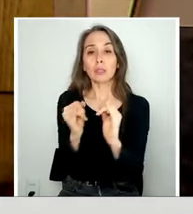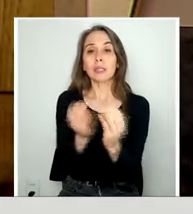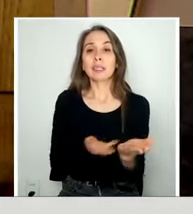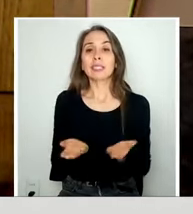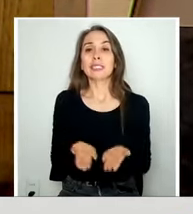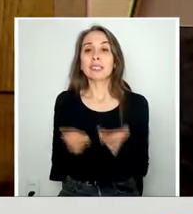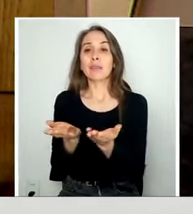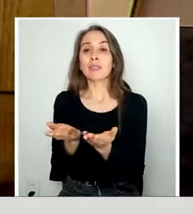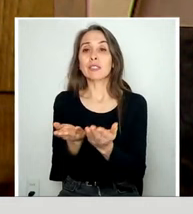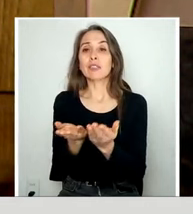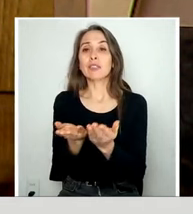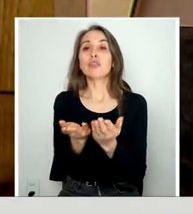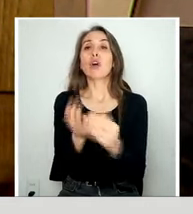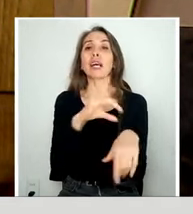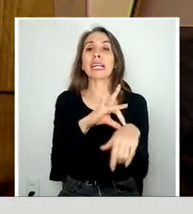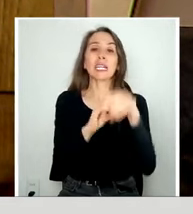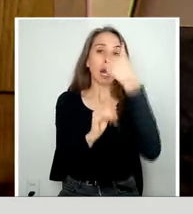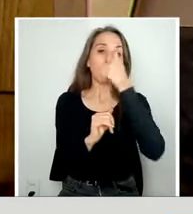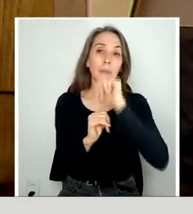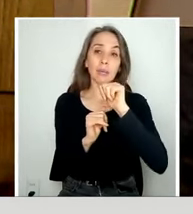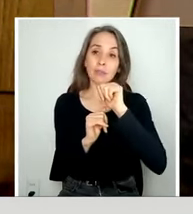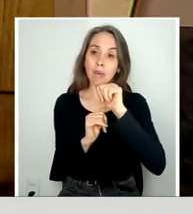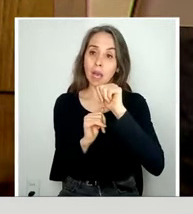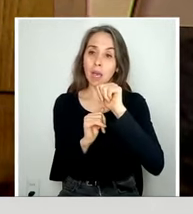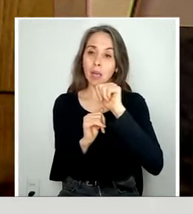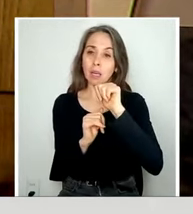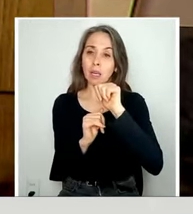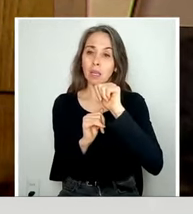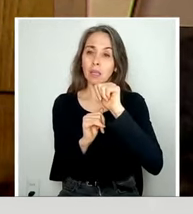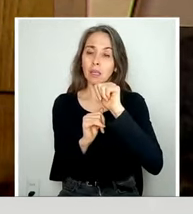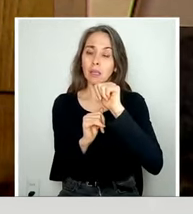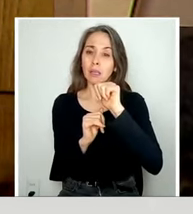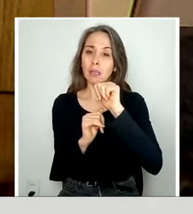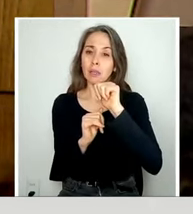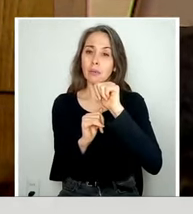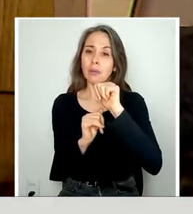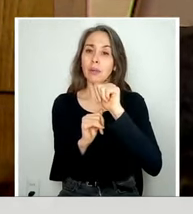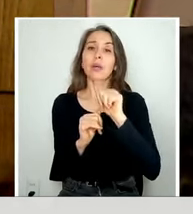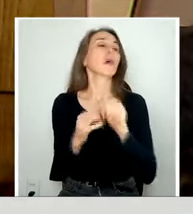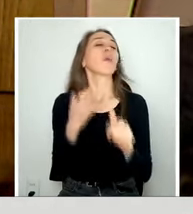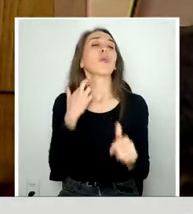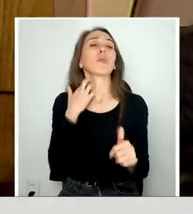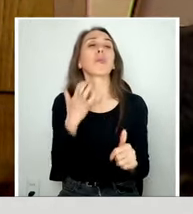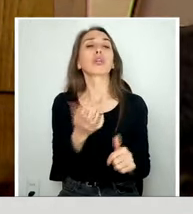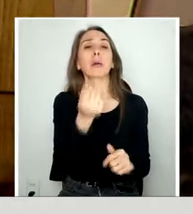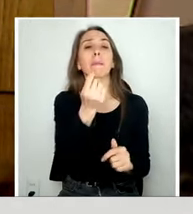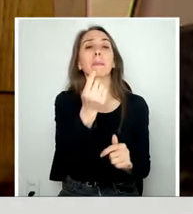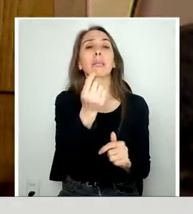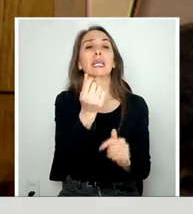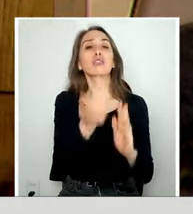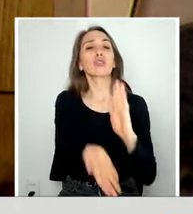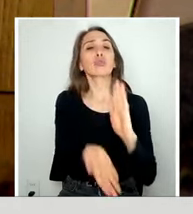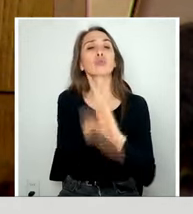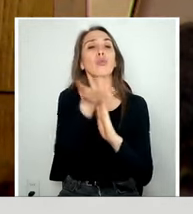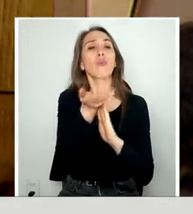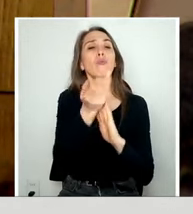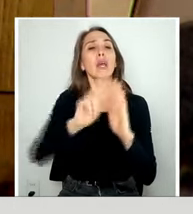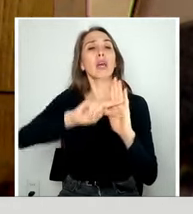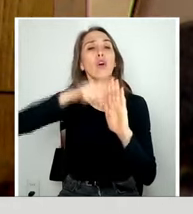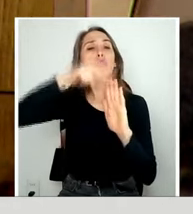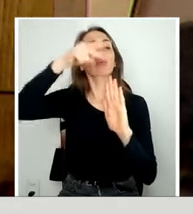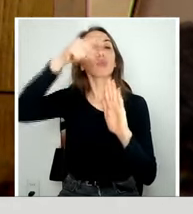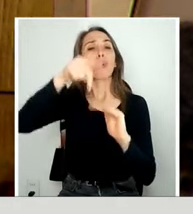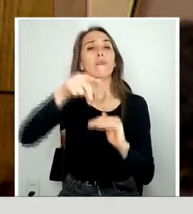en cuanto a cómo cambian los precios en este sector y al congreso nacional